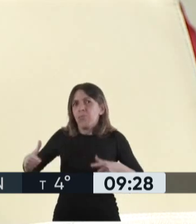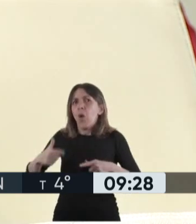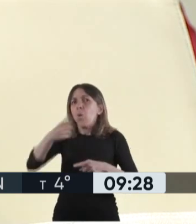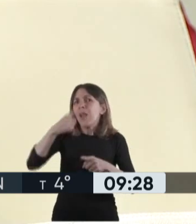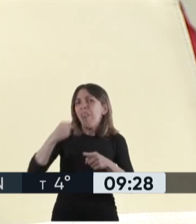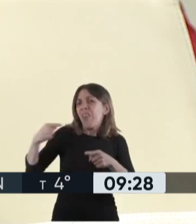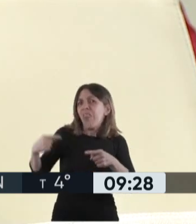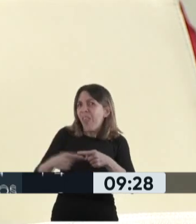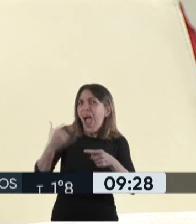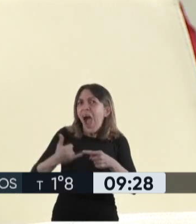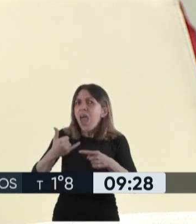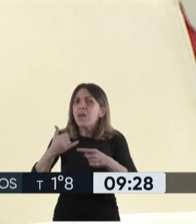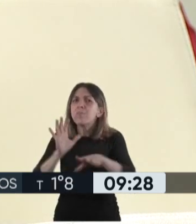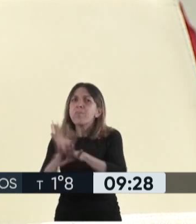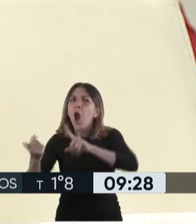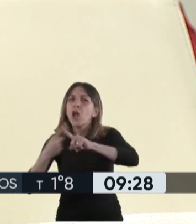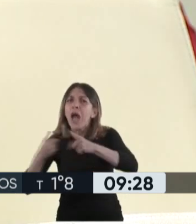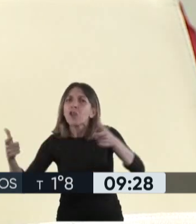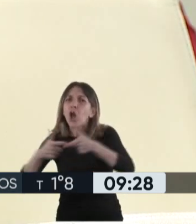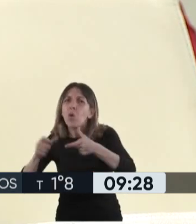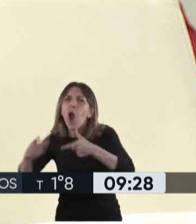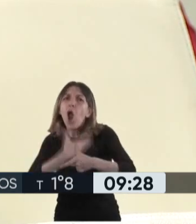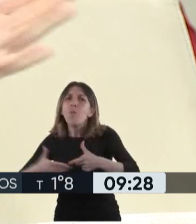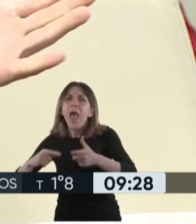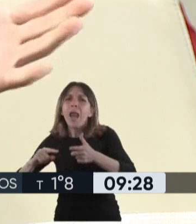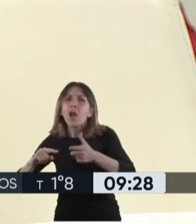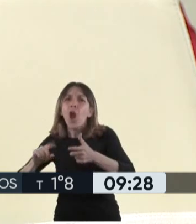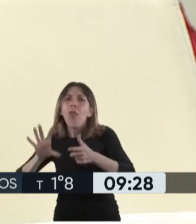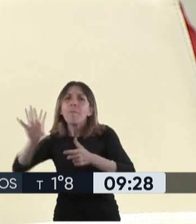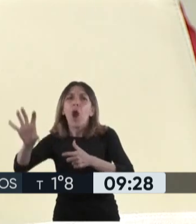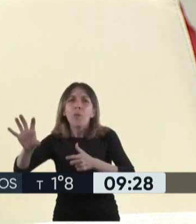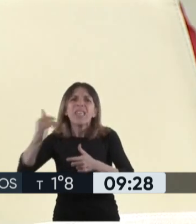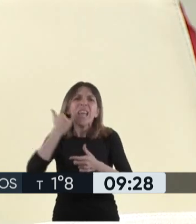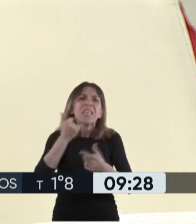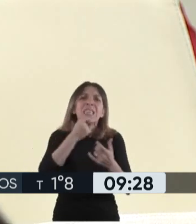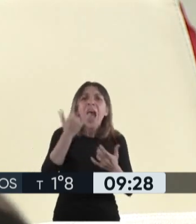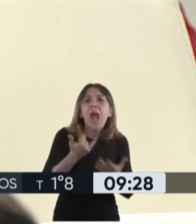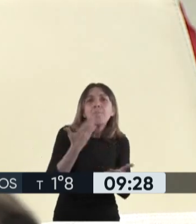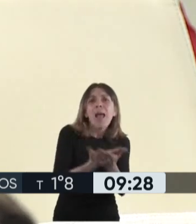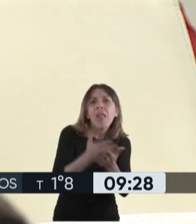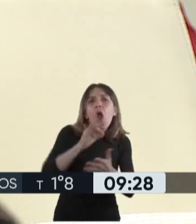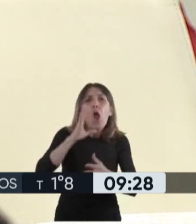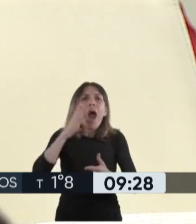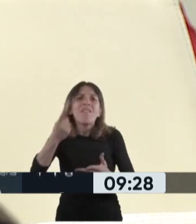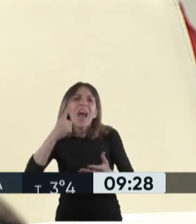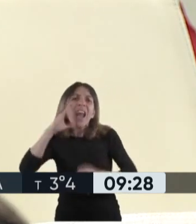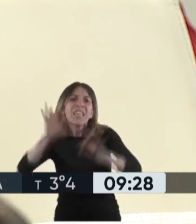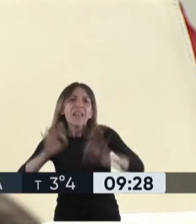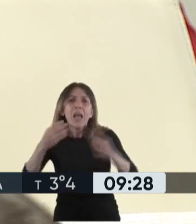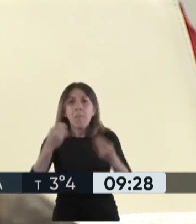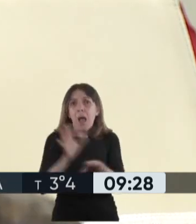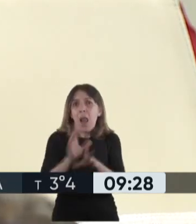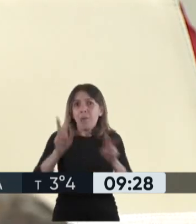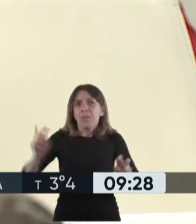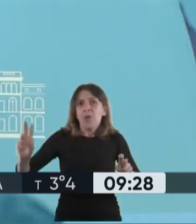algún tipo de comunicación con el gobierno provincial y si analizan algún tipo de pedido o estrategia para tratar de contrarrestar justamente